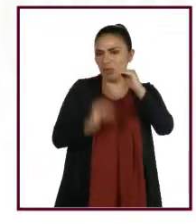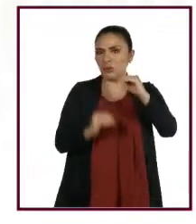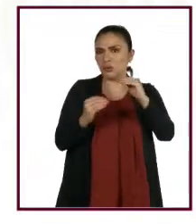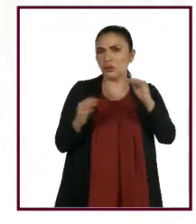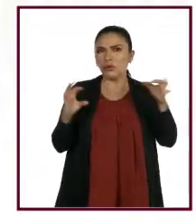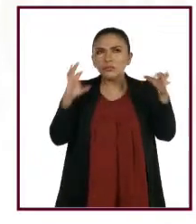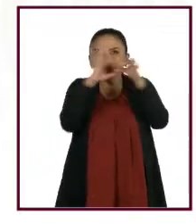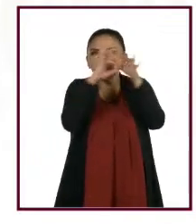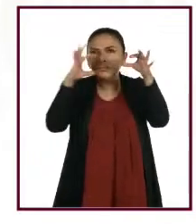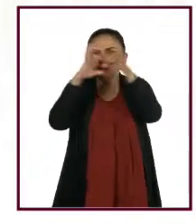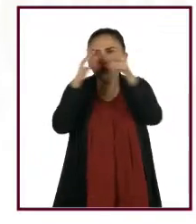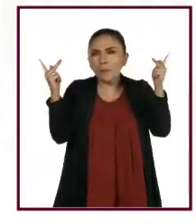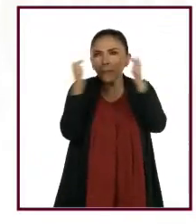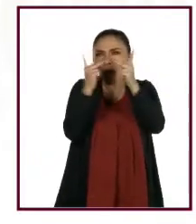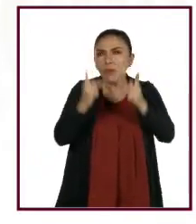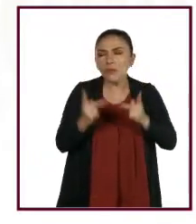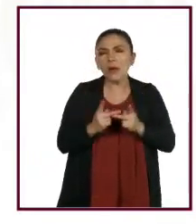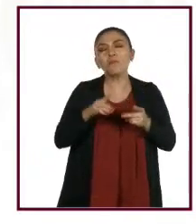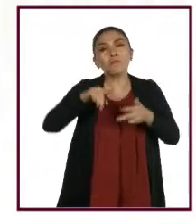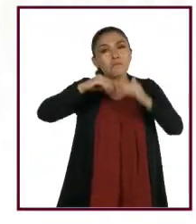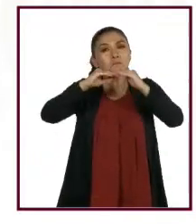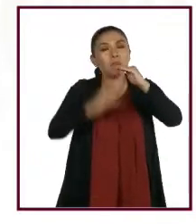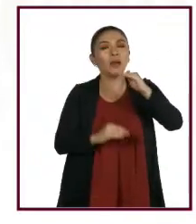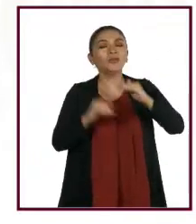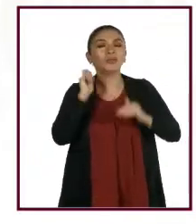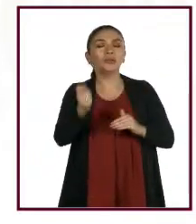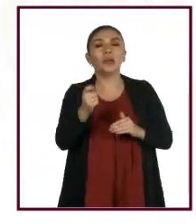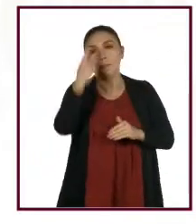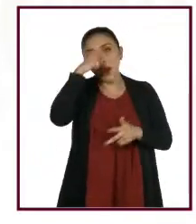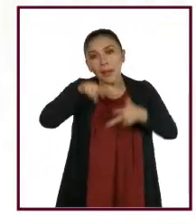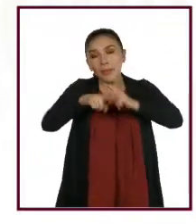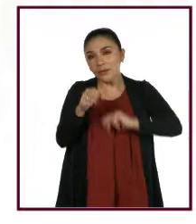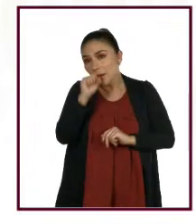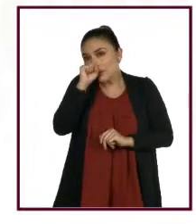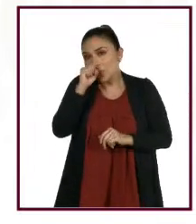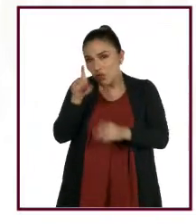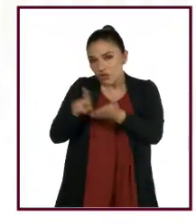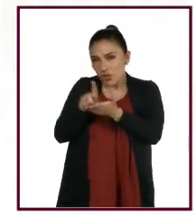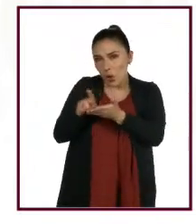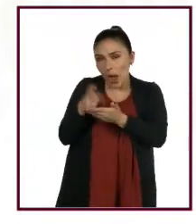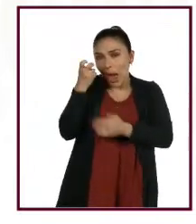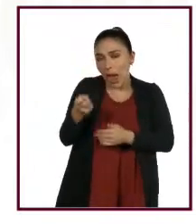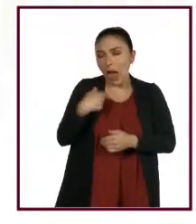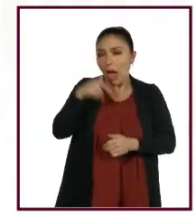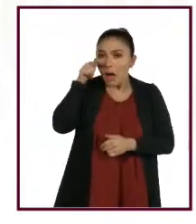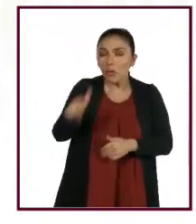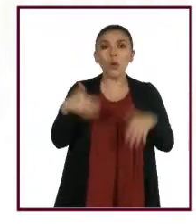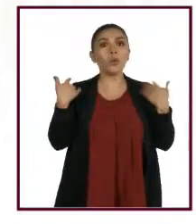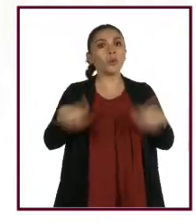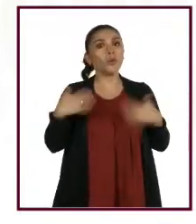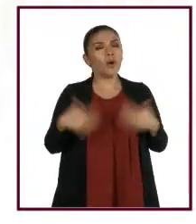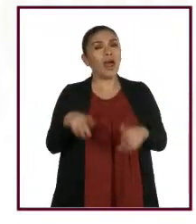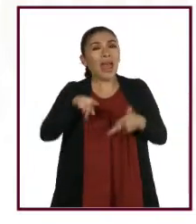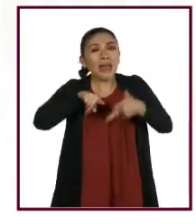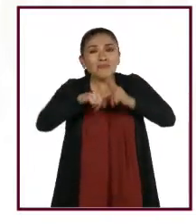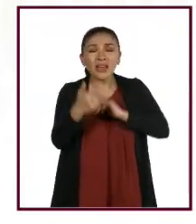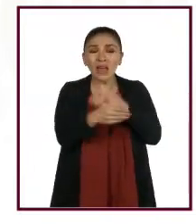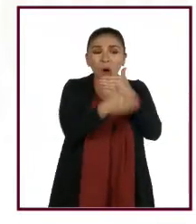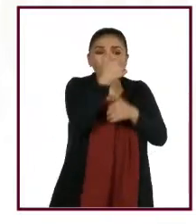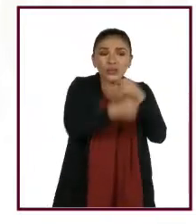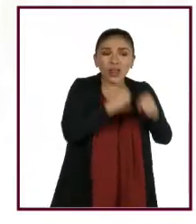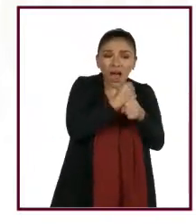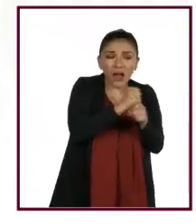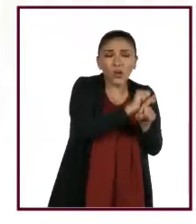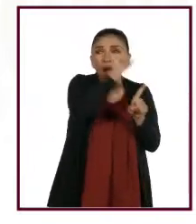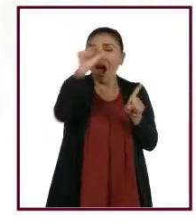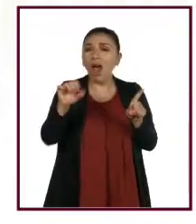la frecuencia de edad de inicio de consumo de inhalables. Sobre todo, entonces, nos llama mucho la atención que desde los 11 hasta los